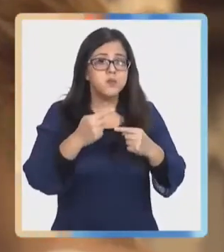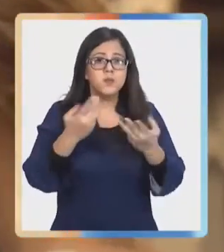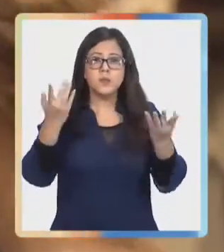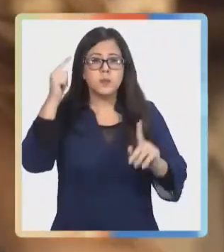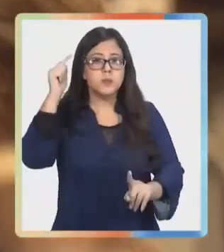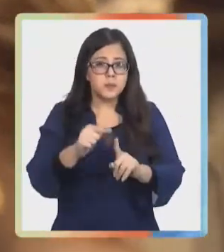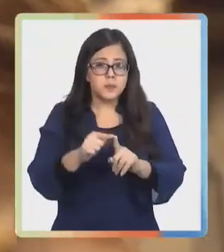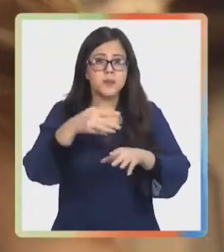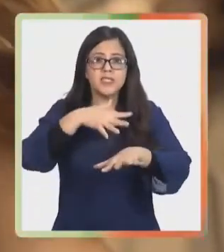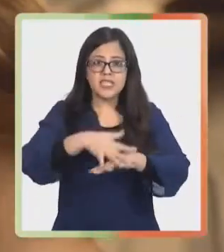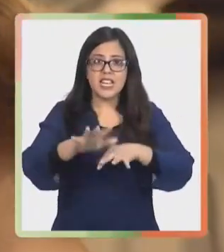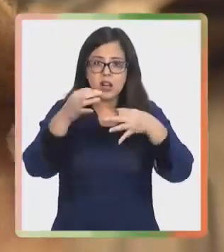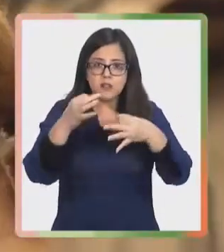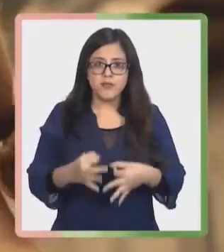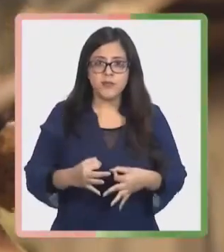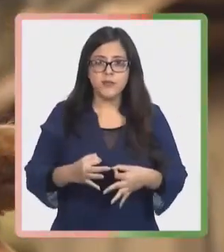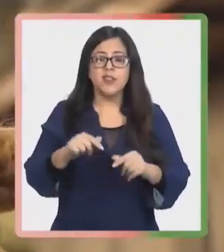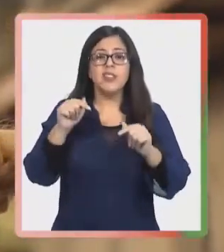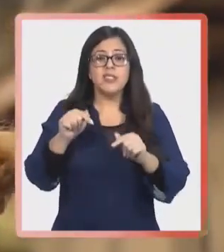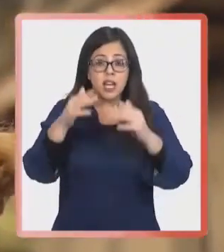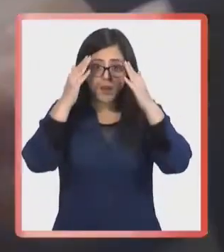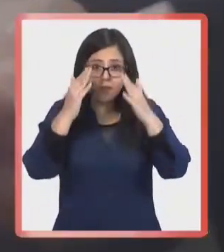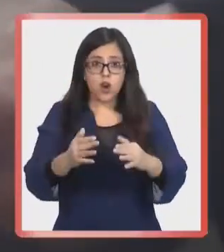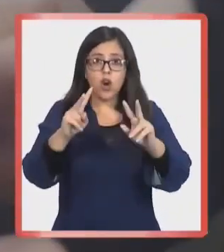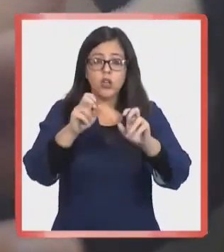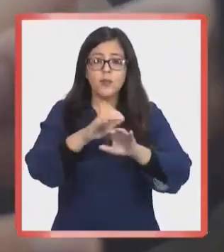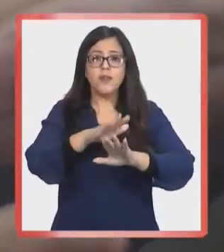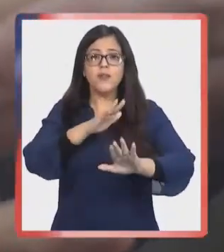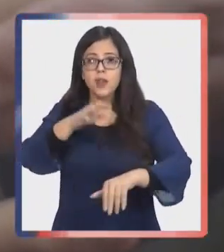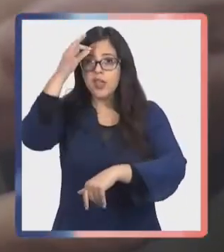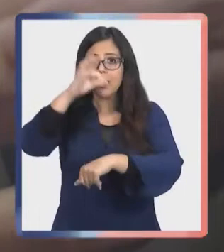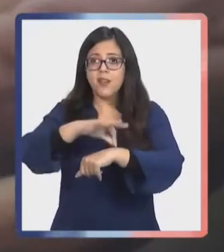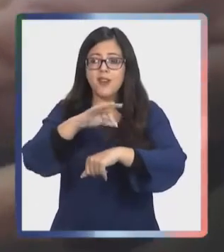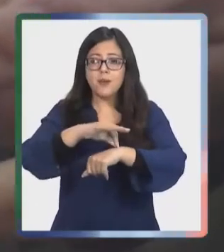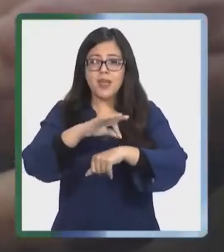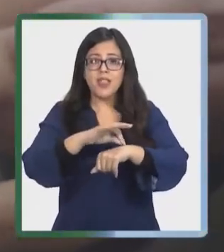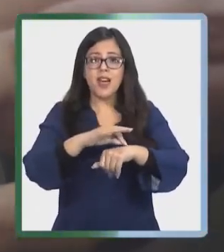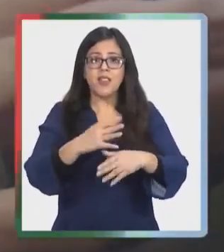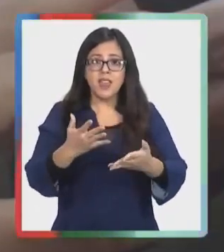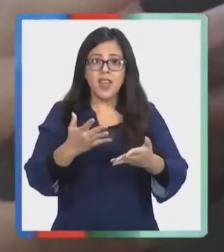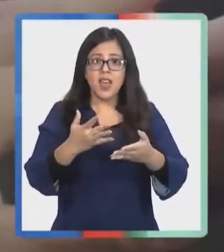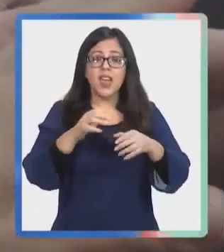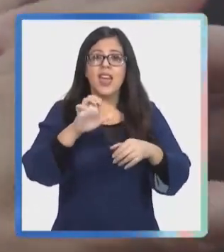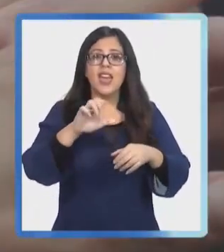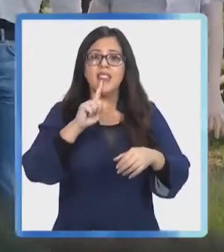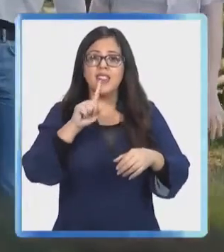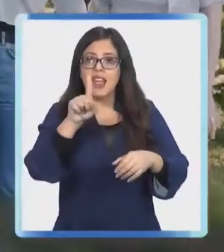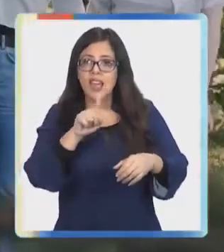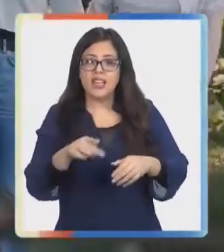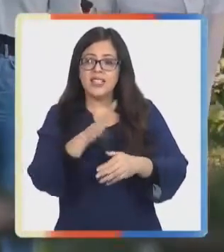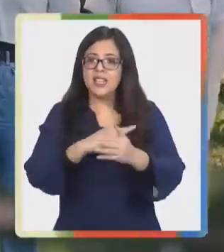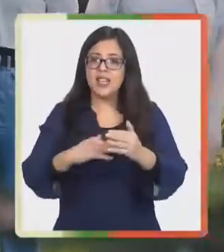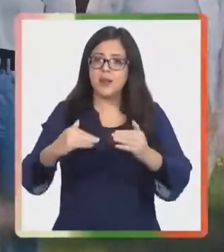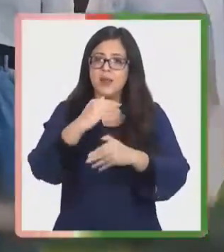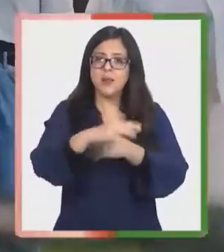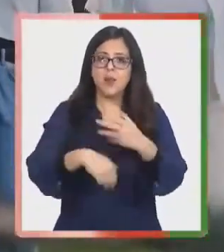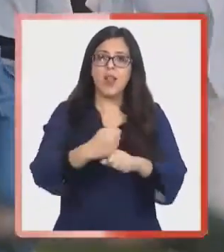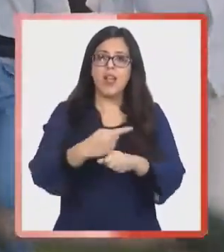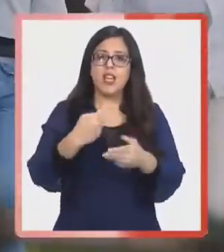una perspectiva integral. No solo se enfocará en la prevención de enfermedades de transmisión sexual, como ocurrió